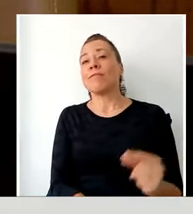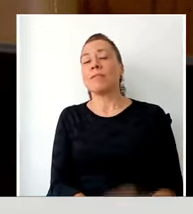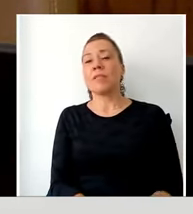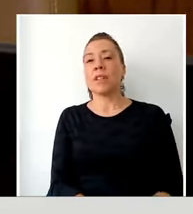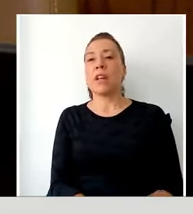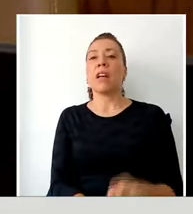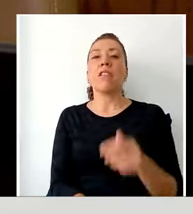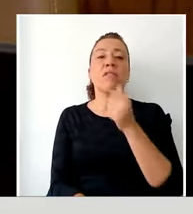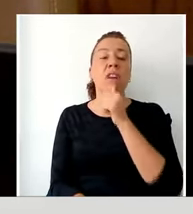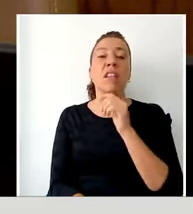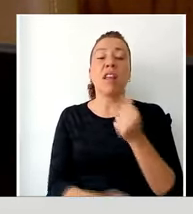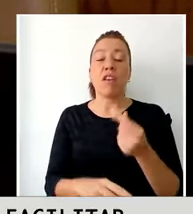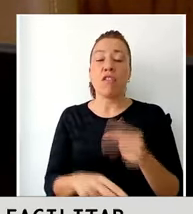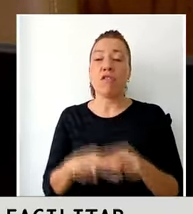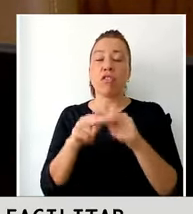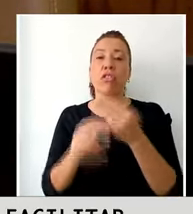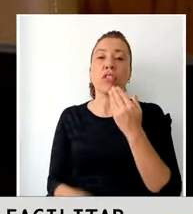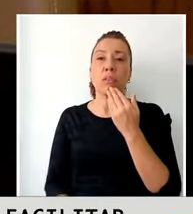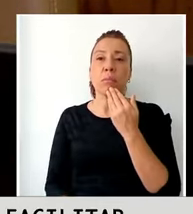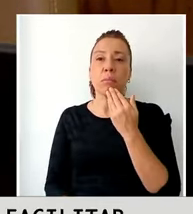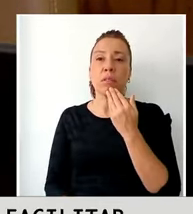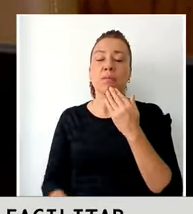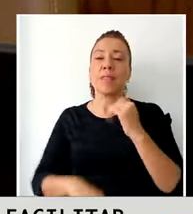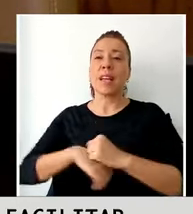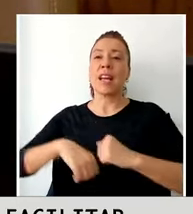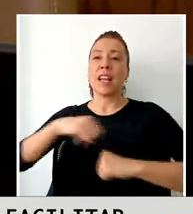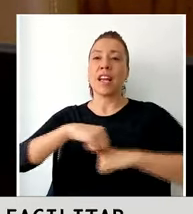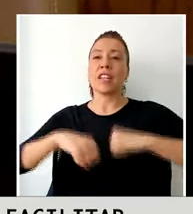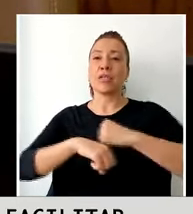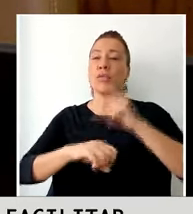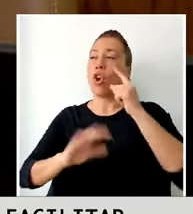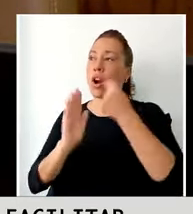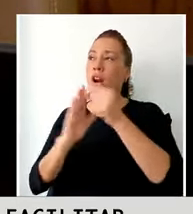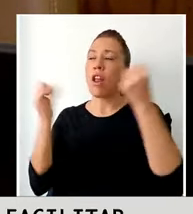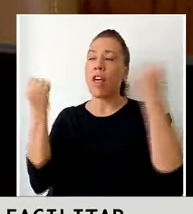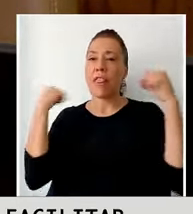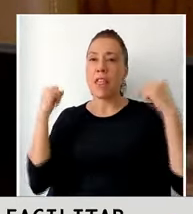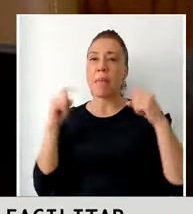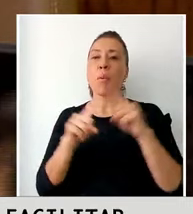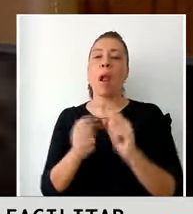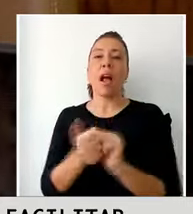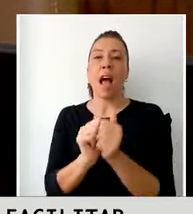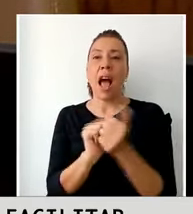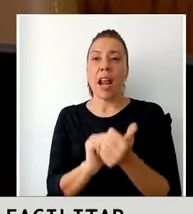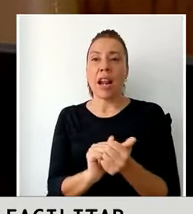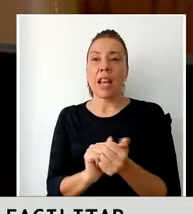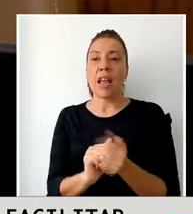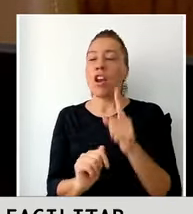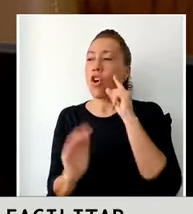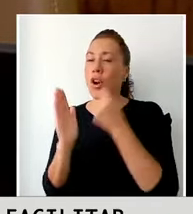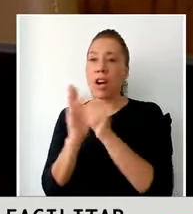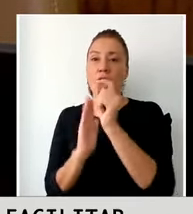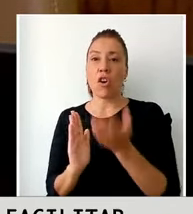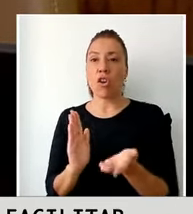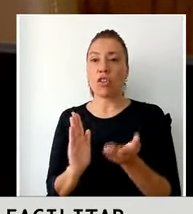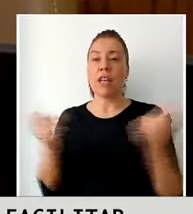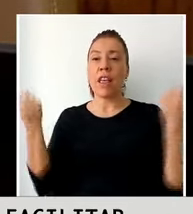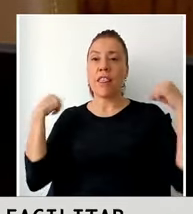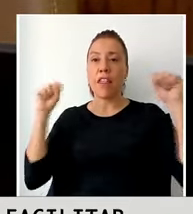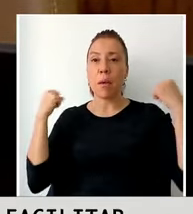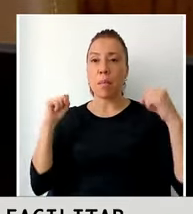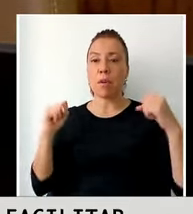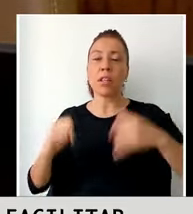recursos sino también una estructura que no reconoce el deporte como una carrera y no reconoce en el deporte la relevancia